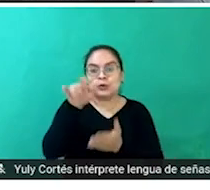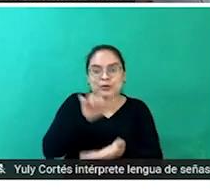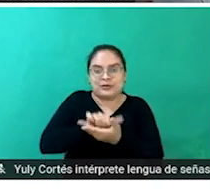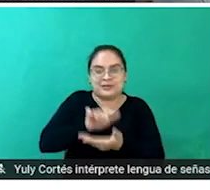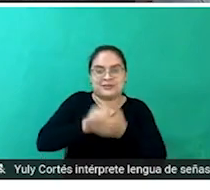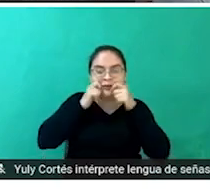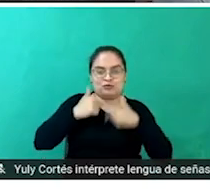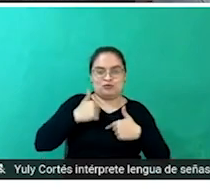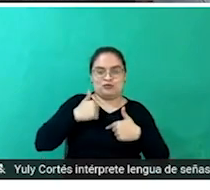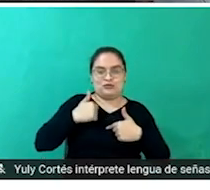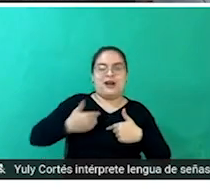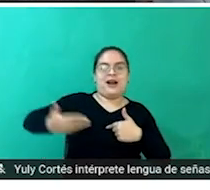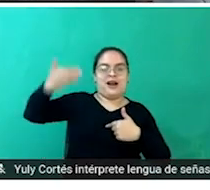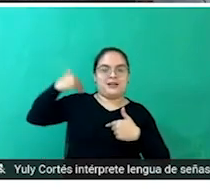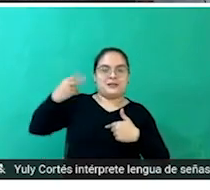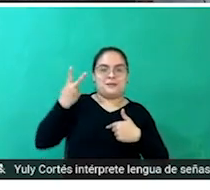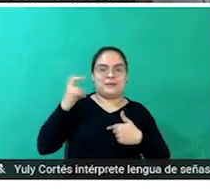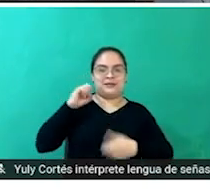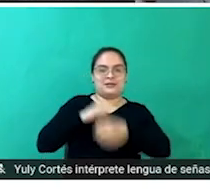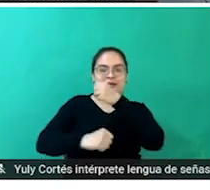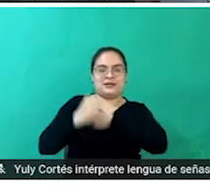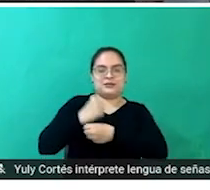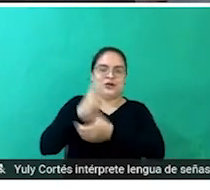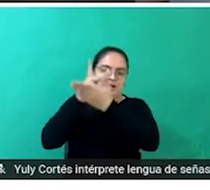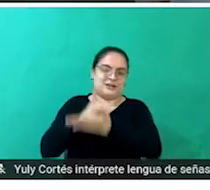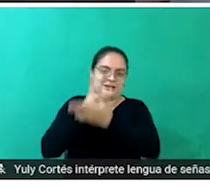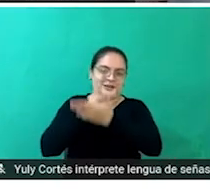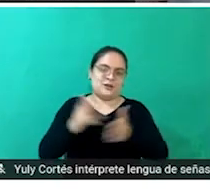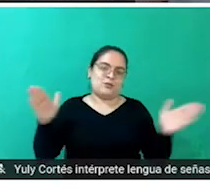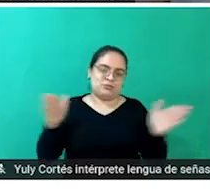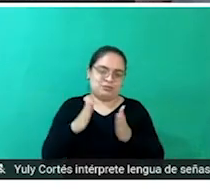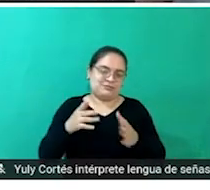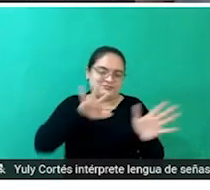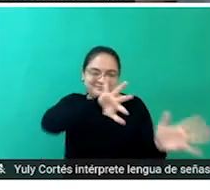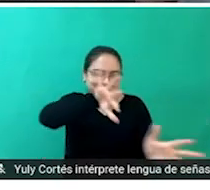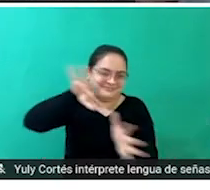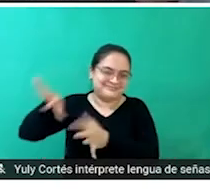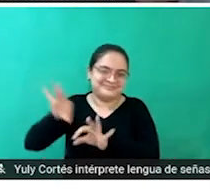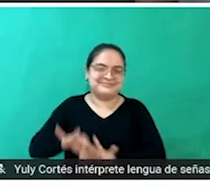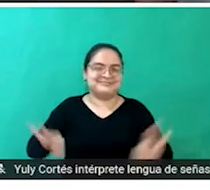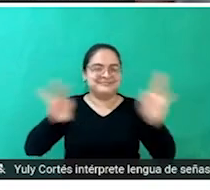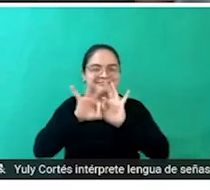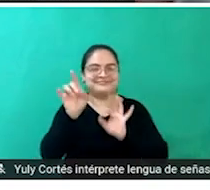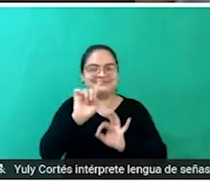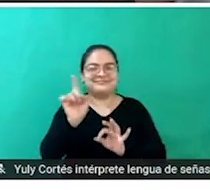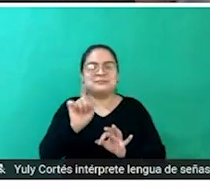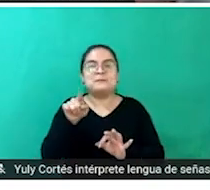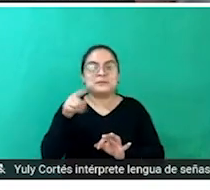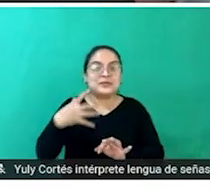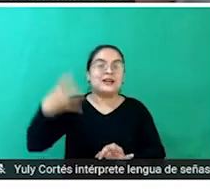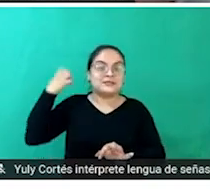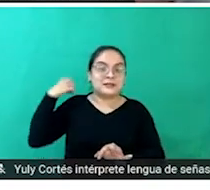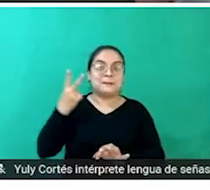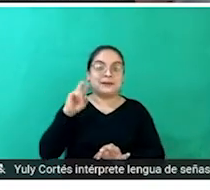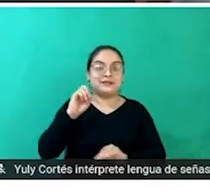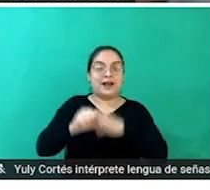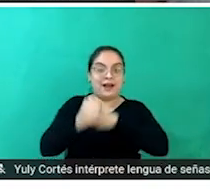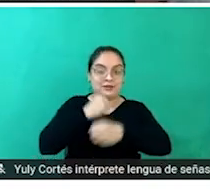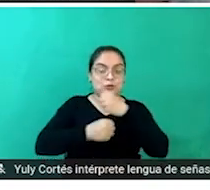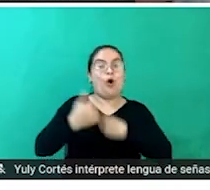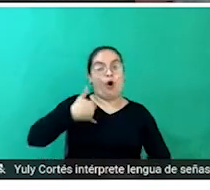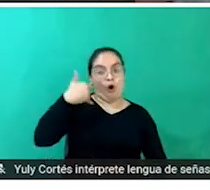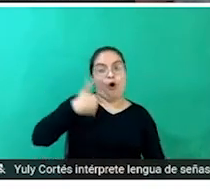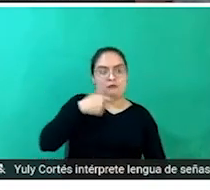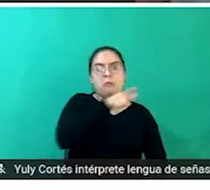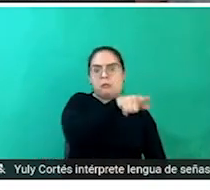hace 20 años y no sé cuántos kilos menos, pero dejemos eso de lado. nosotros como los jóvenes hoy en día son